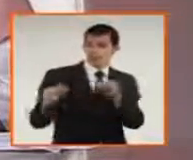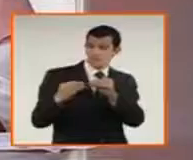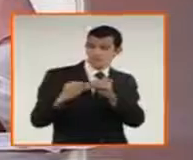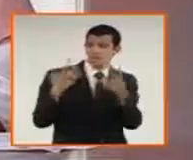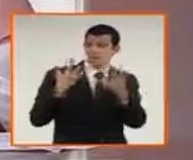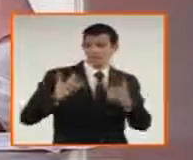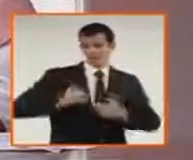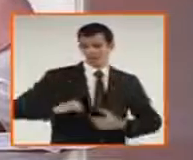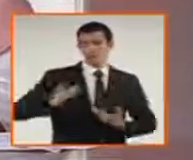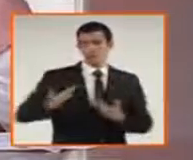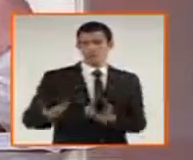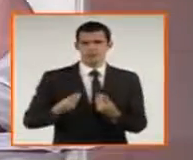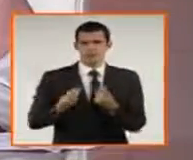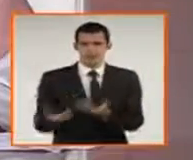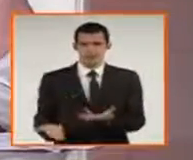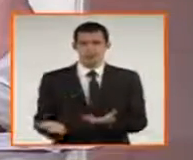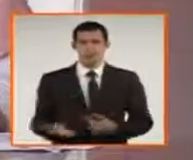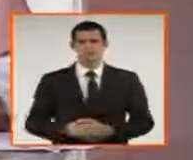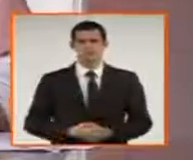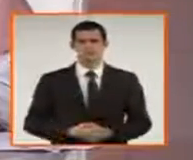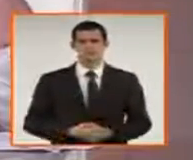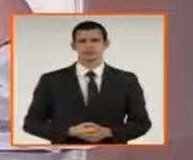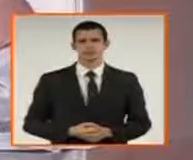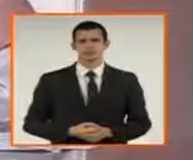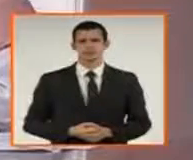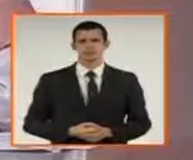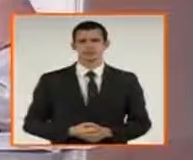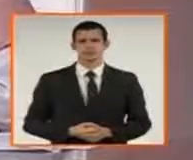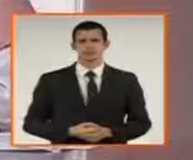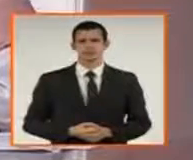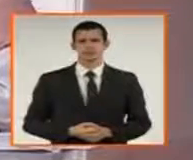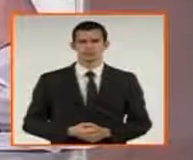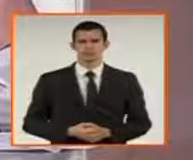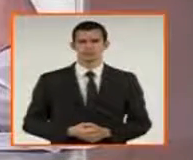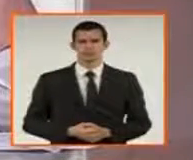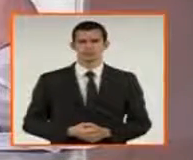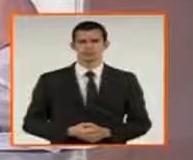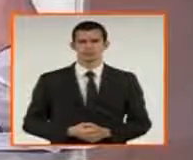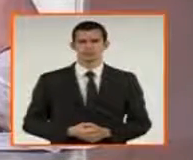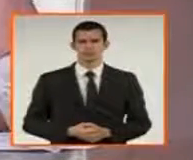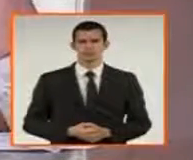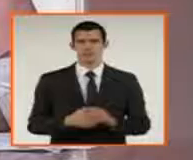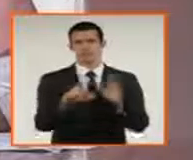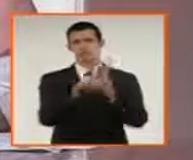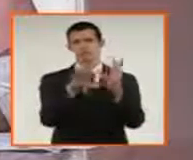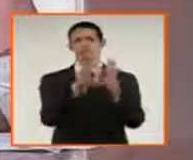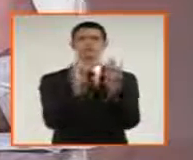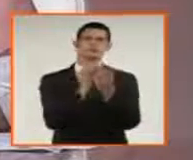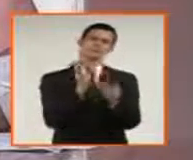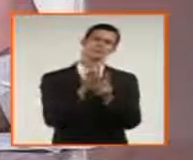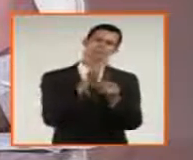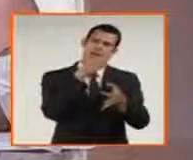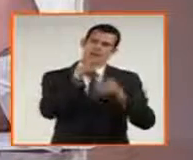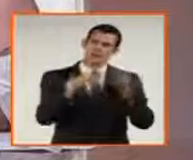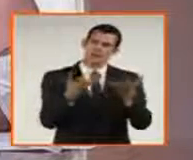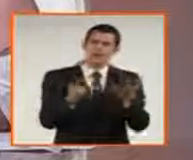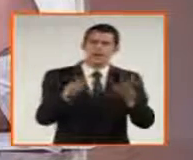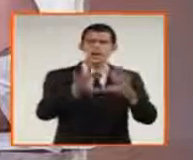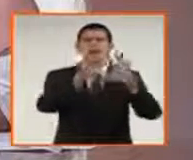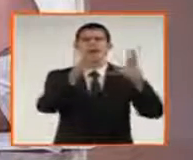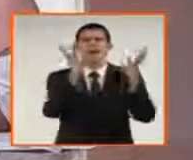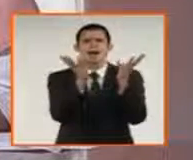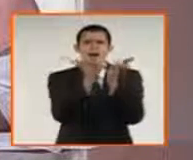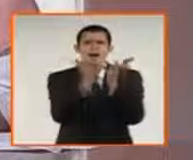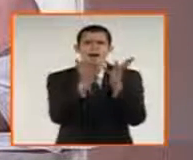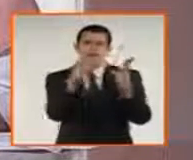da comienzo a la parte especial del código después de las generalidades, además de la obligación legal de alimentos,